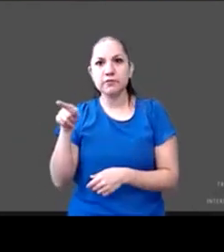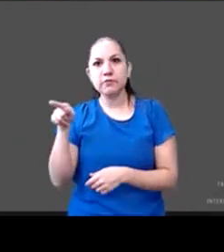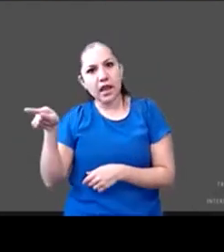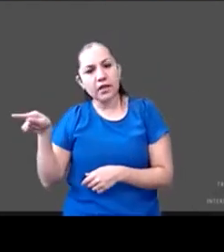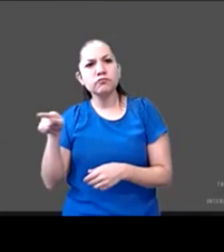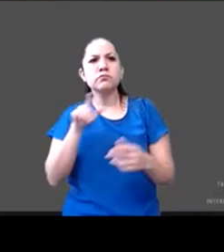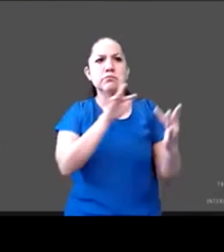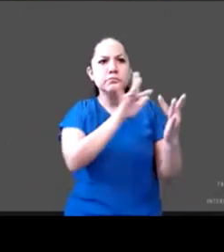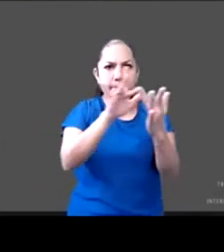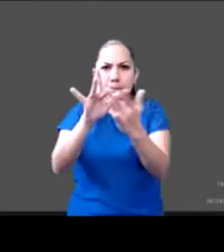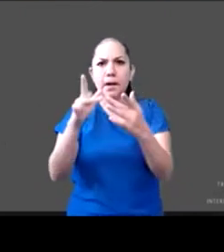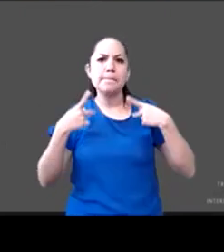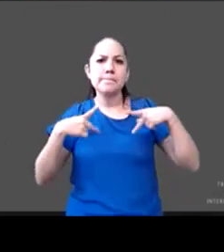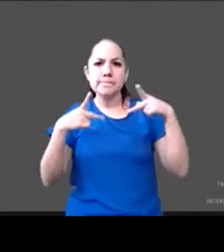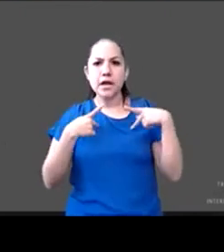de conductores